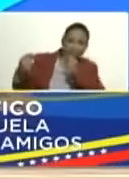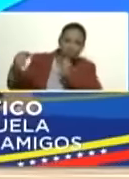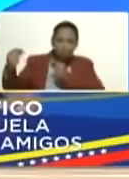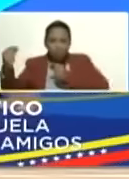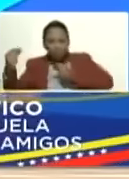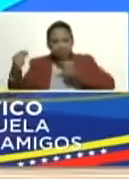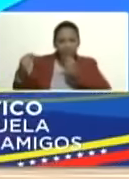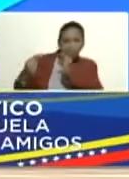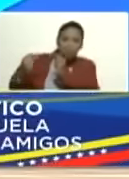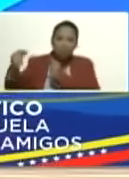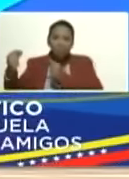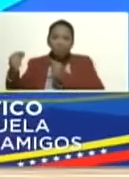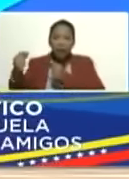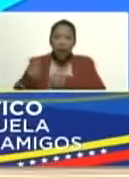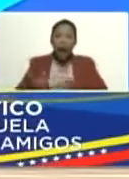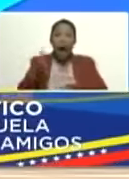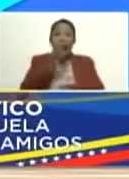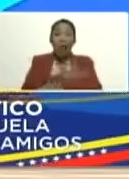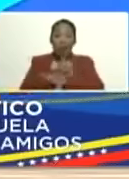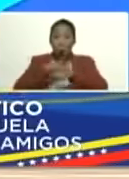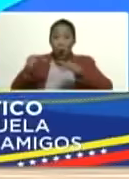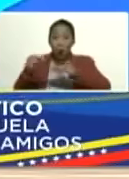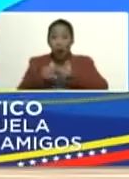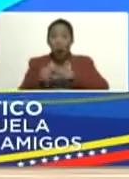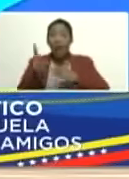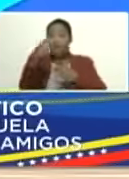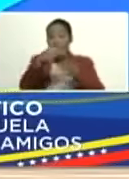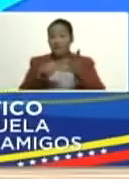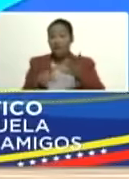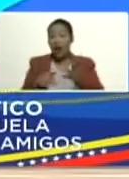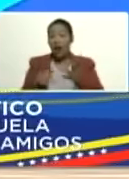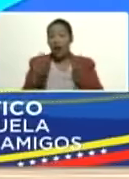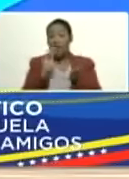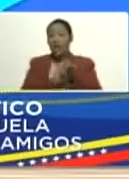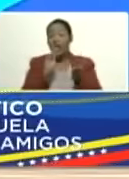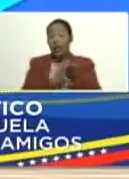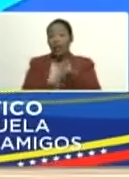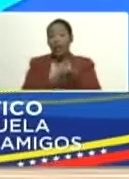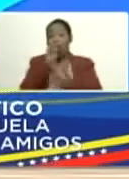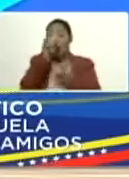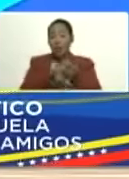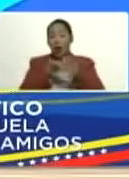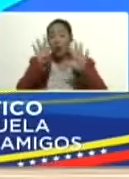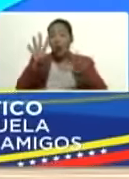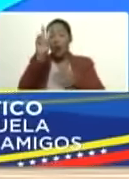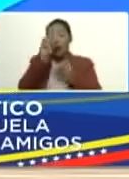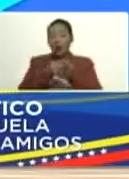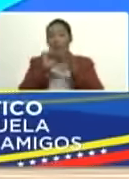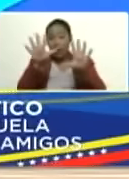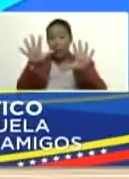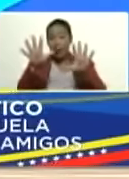Antes, Guyana intentó en varias oportunidades, en el 2009, 2010,